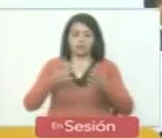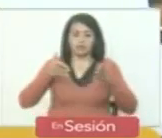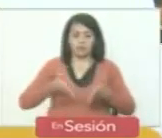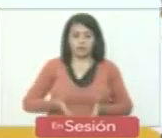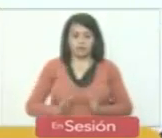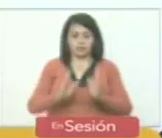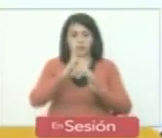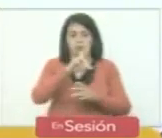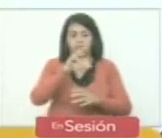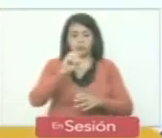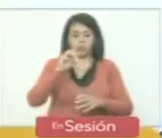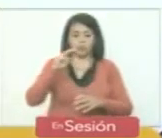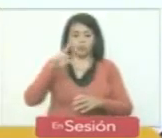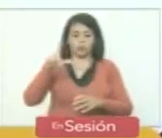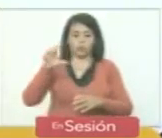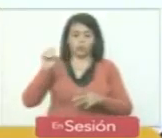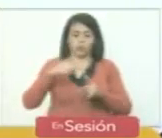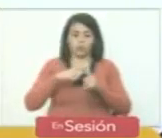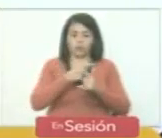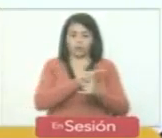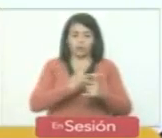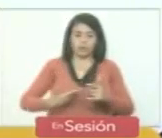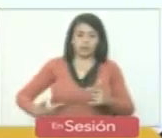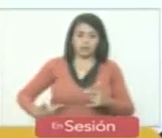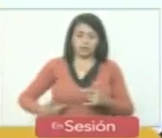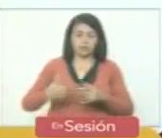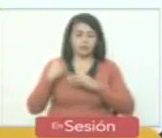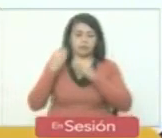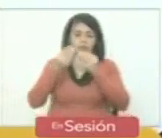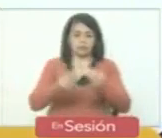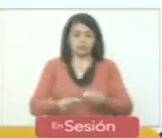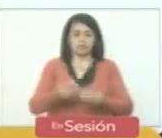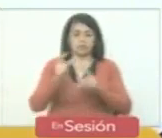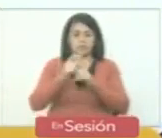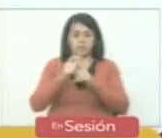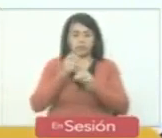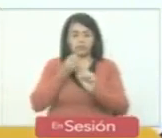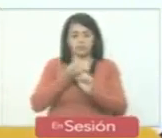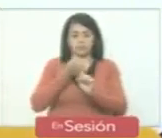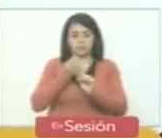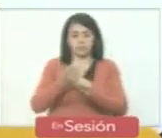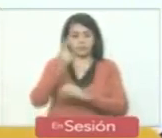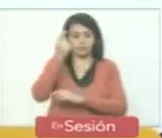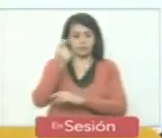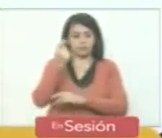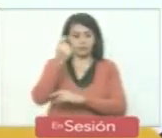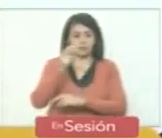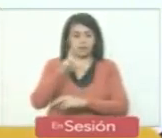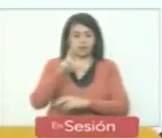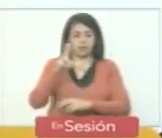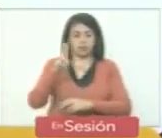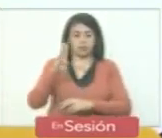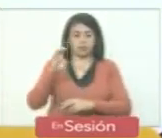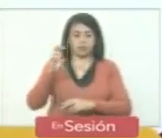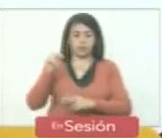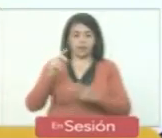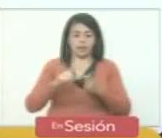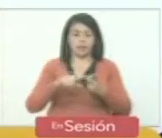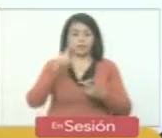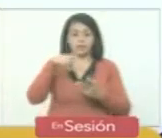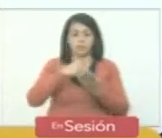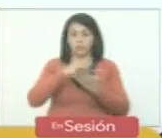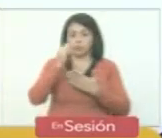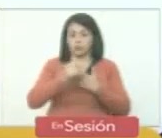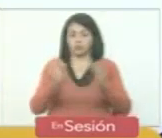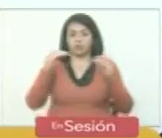natalicio de Rómulo Gallegos. El presidente otorgó el derecho de palabra a los diputados Rubén Limas, quien presentó el